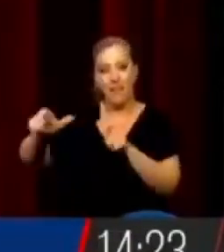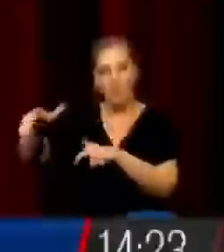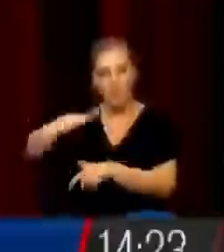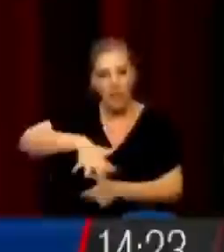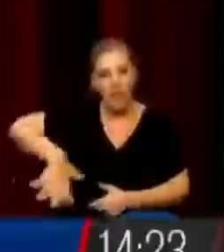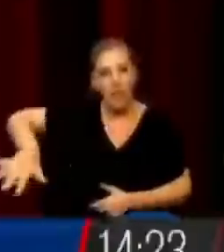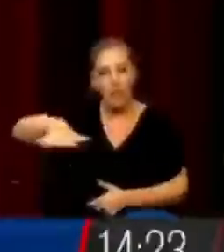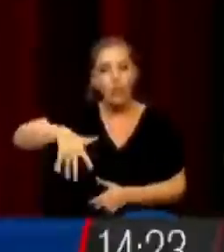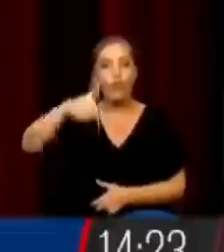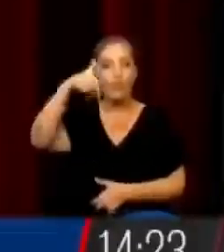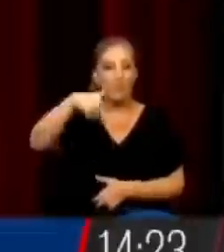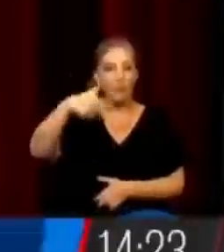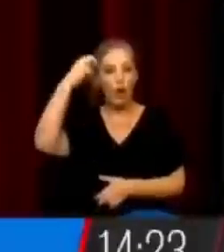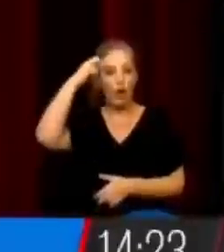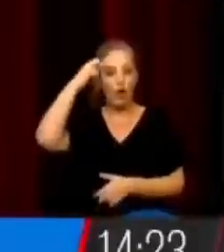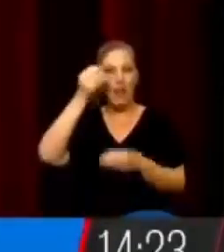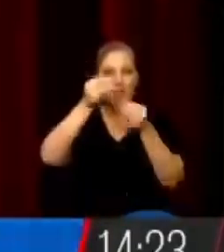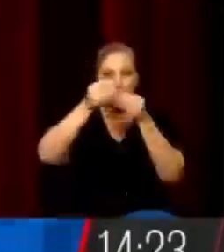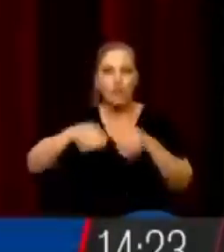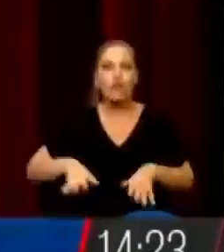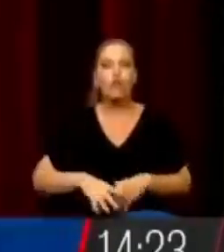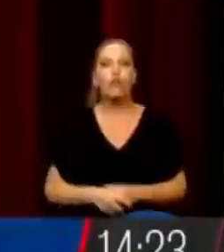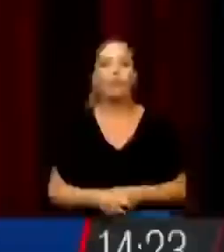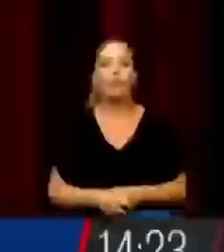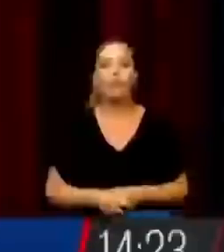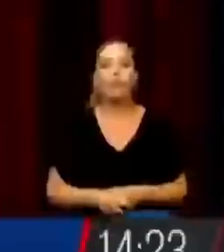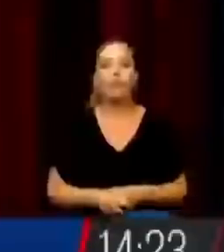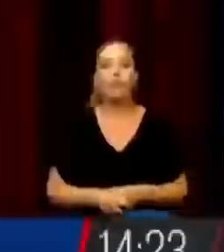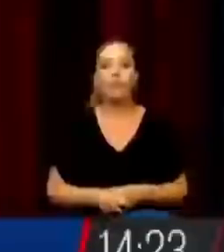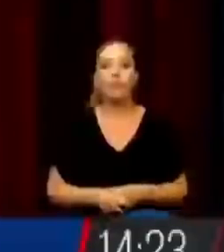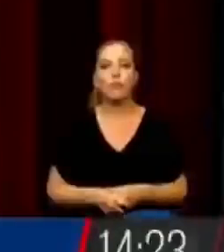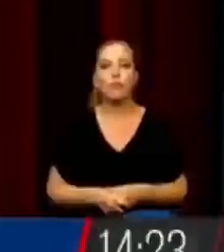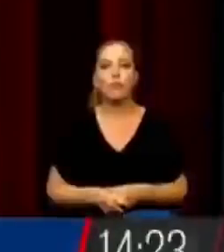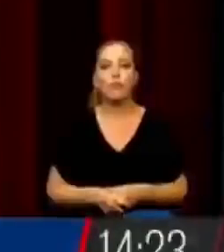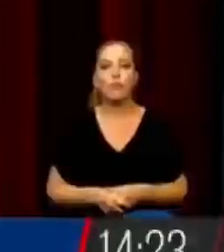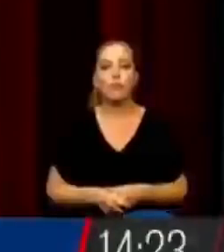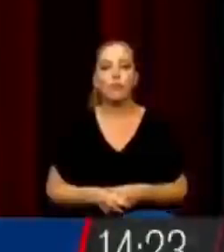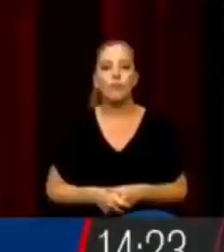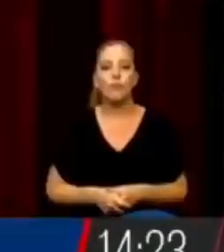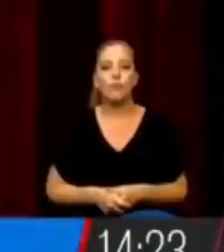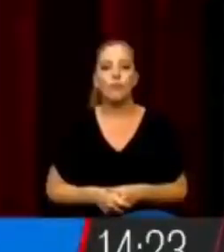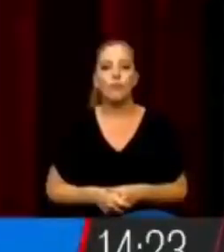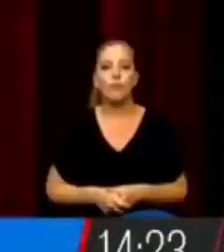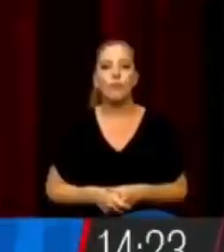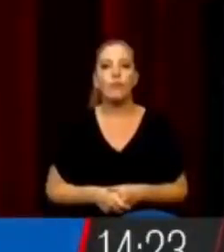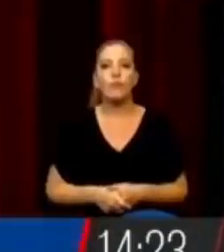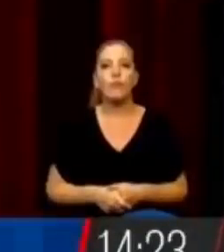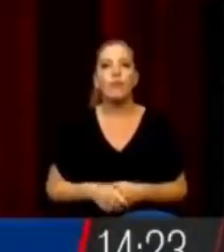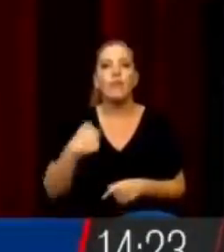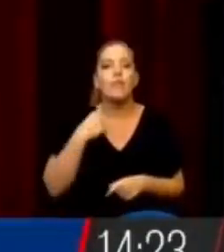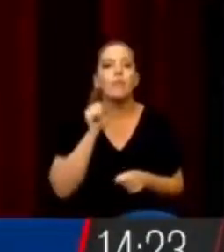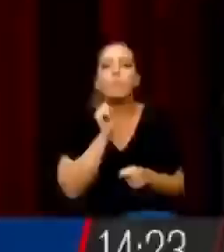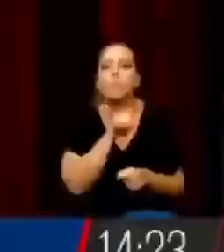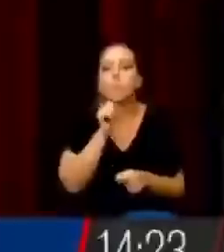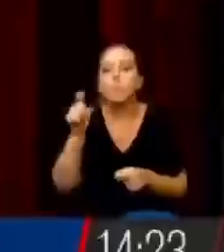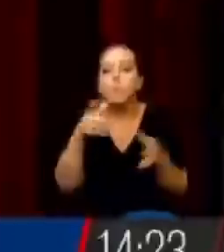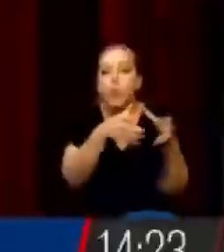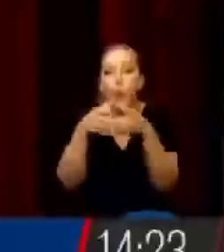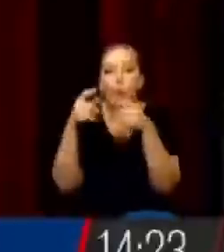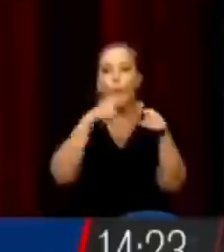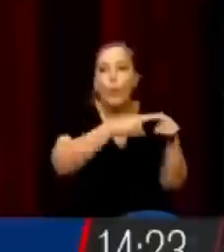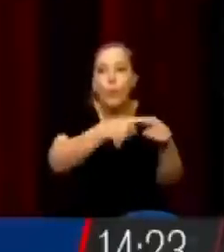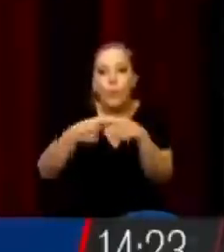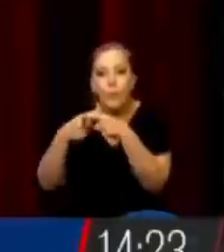naciendo de este Congreso, sin pretender que sea idea de ninguna fuerza en particular, alguna